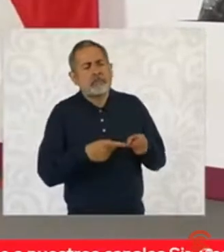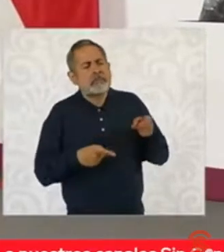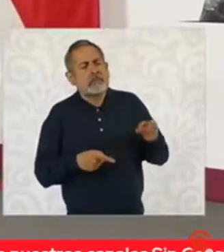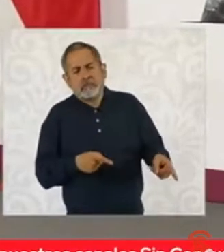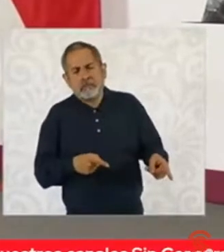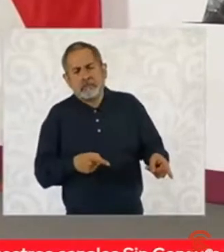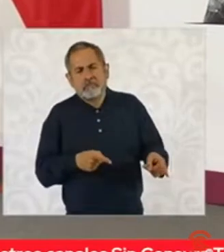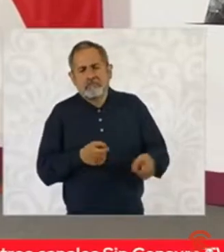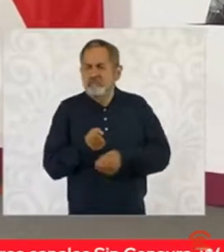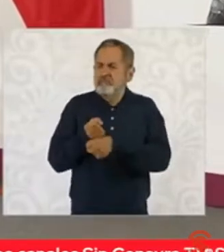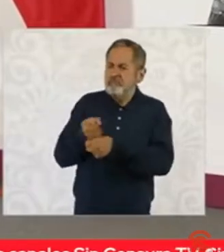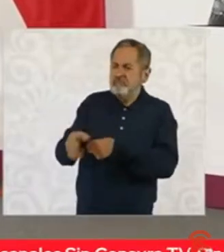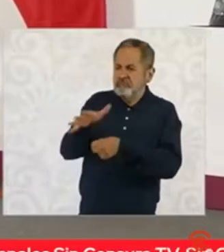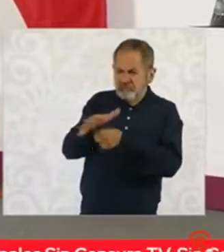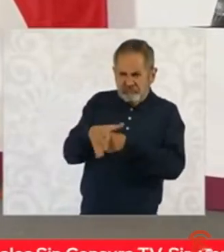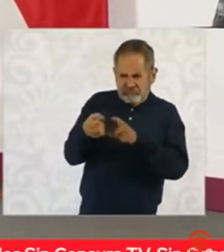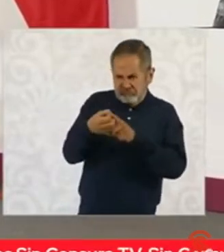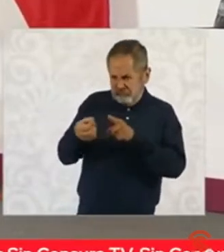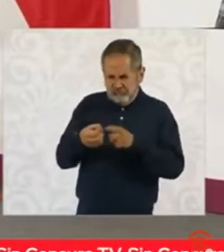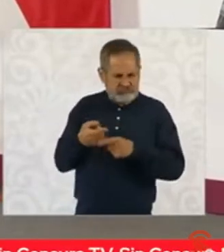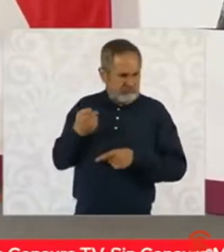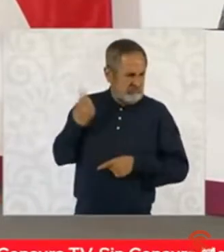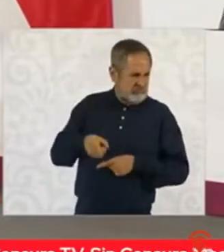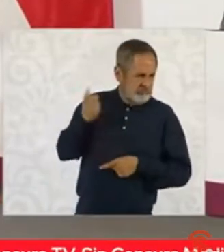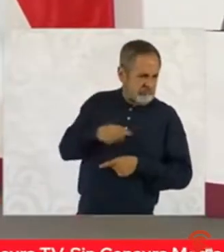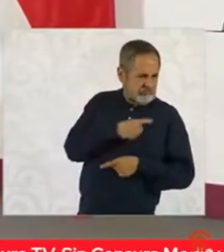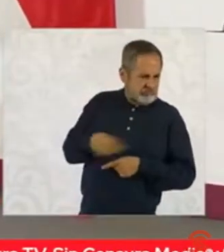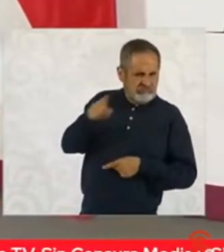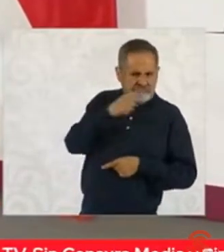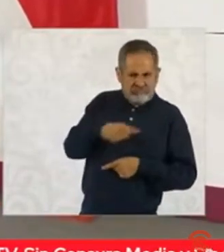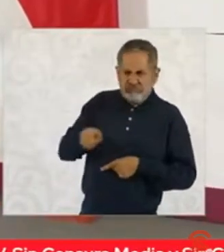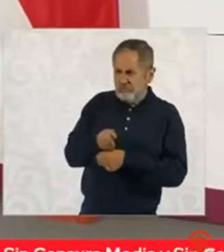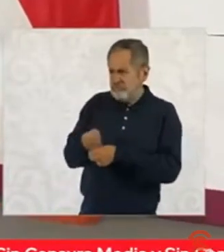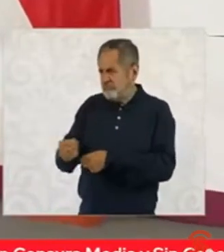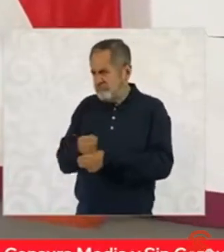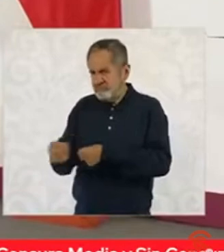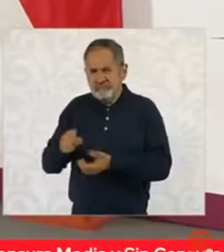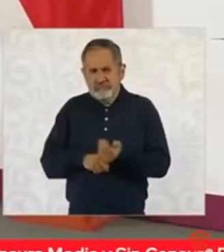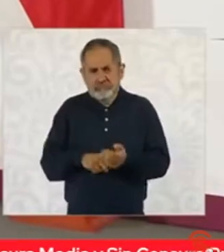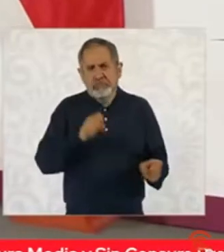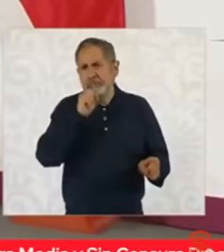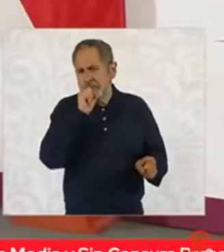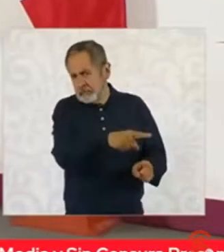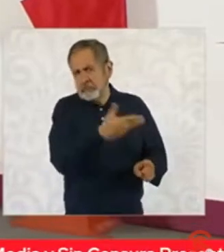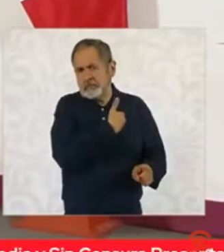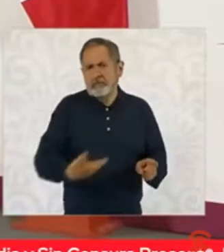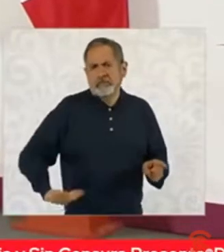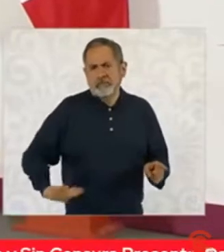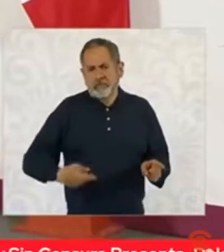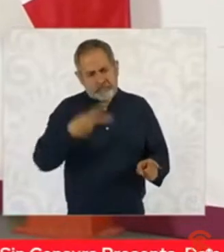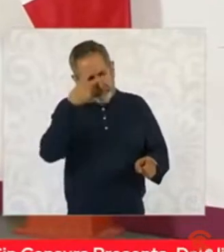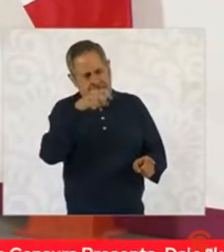de una represión ordenada? Pues el presidente de la República de entonces.